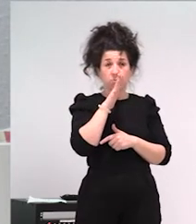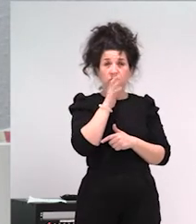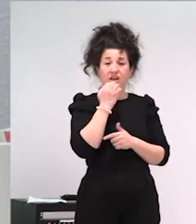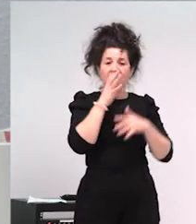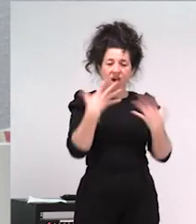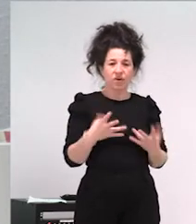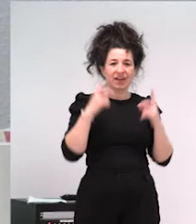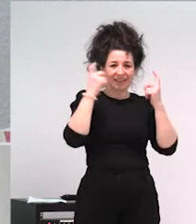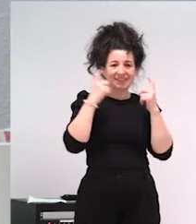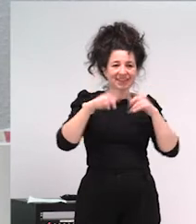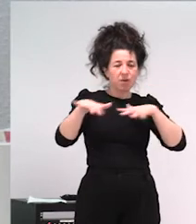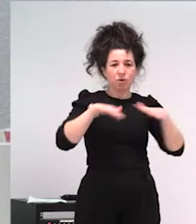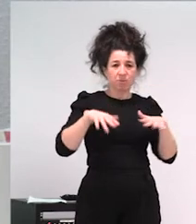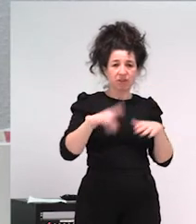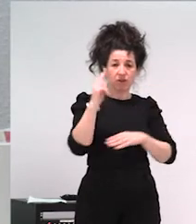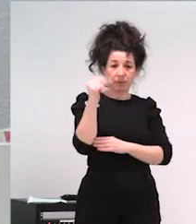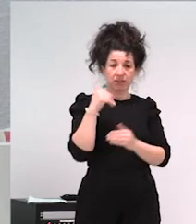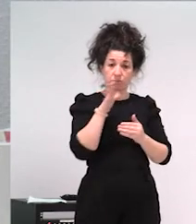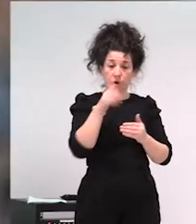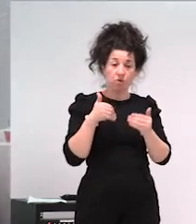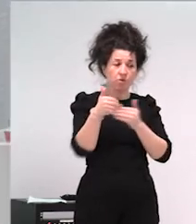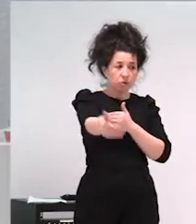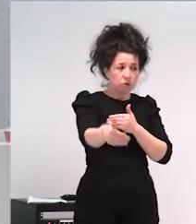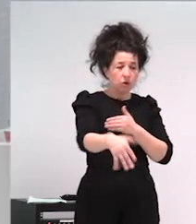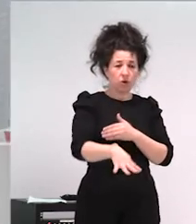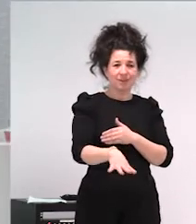entender de dónde nace, cuáles son las raíces que hay